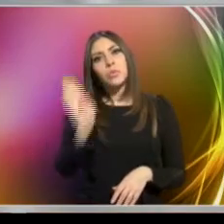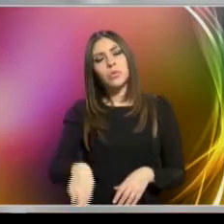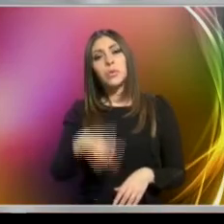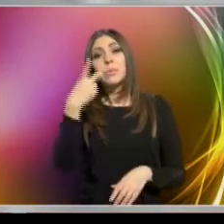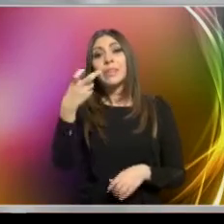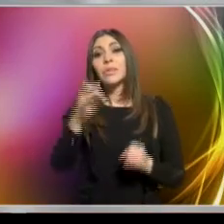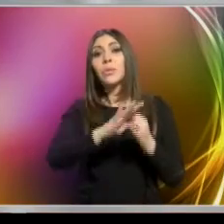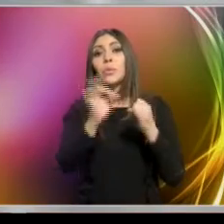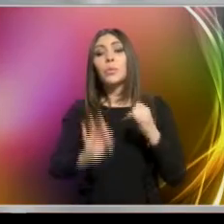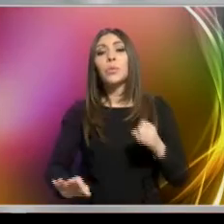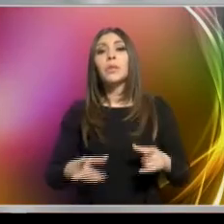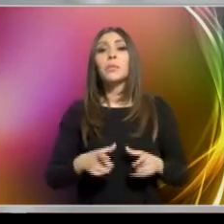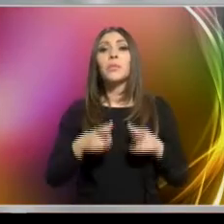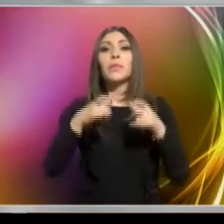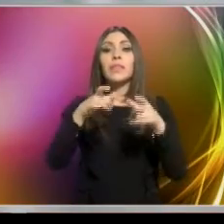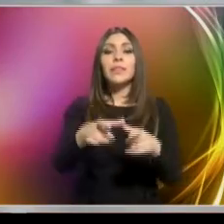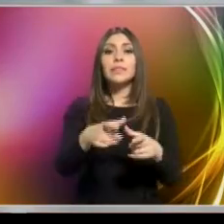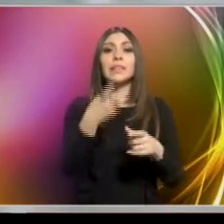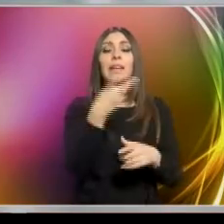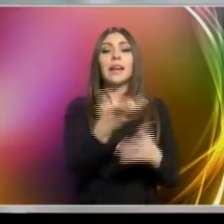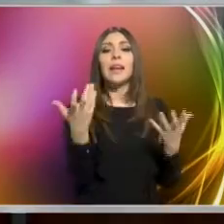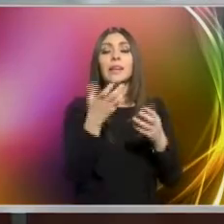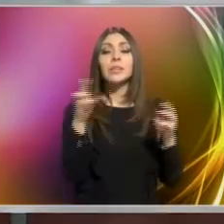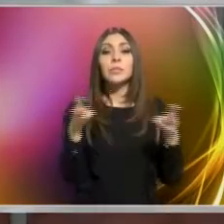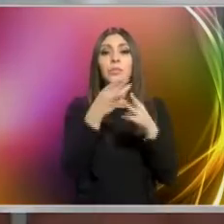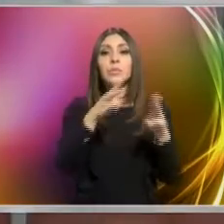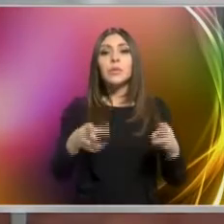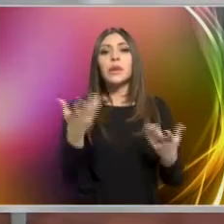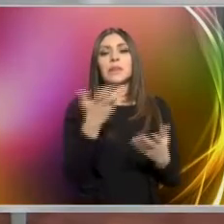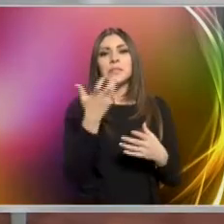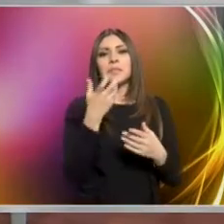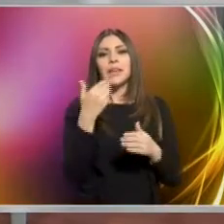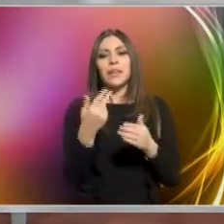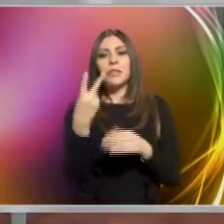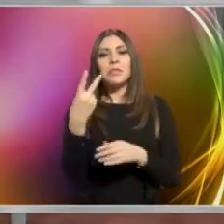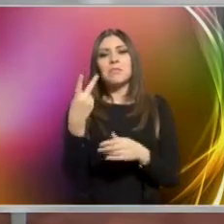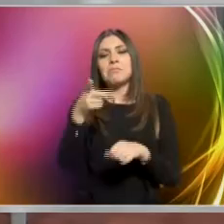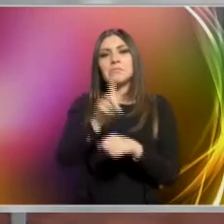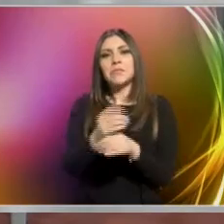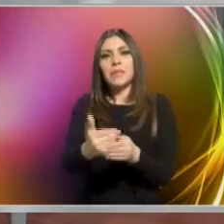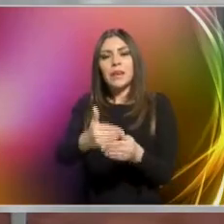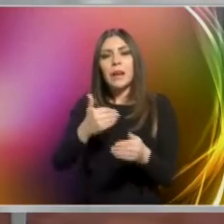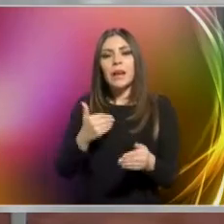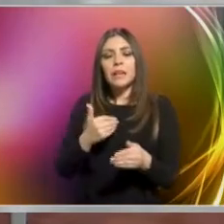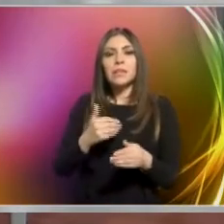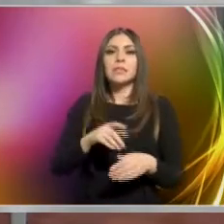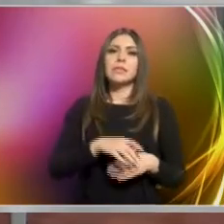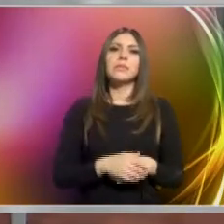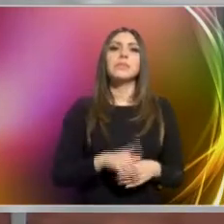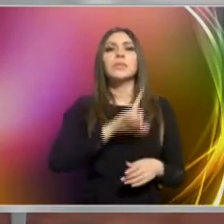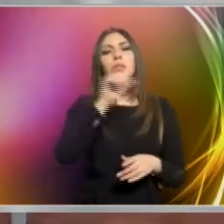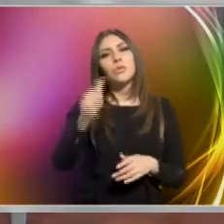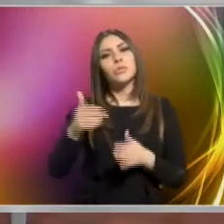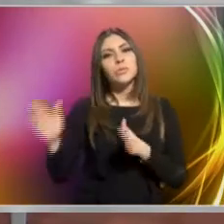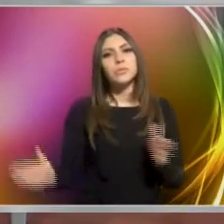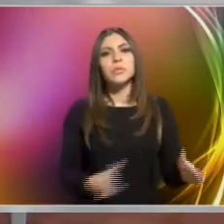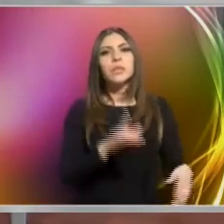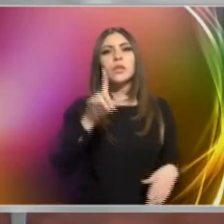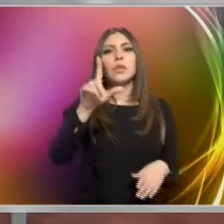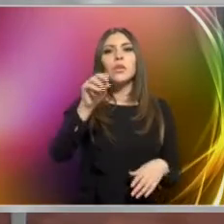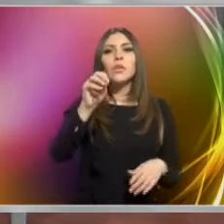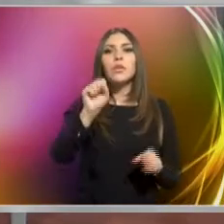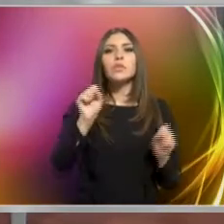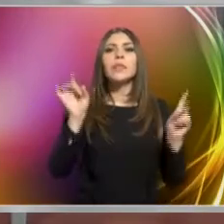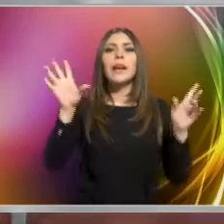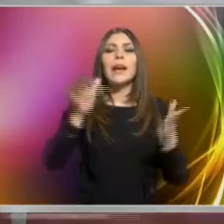su último disco Sí. que logró lanzar un par de días antes. De ahí nos vamos con Los Ángeles Azules, de plaza en plaza. Les